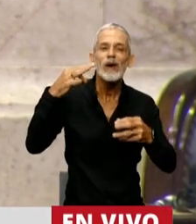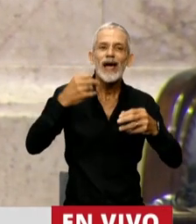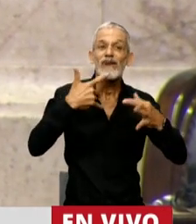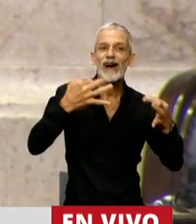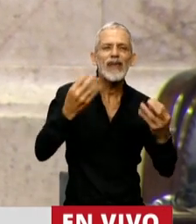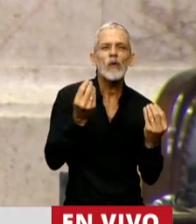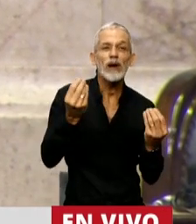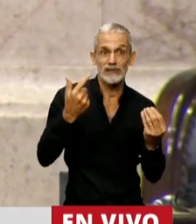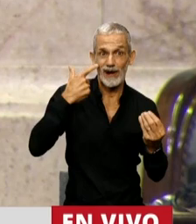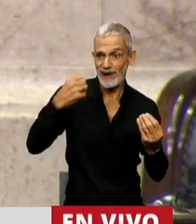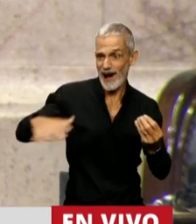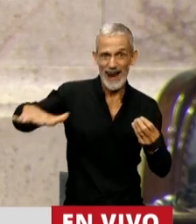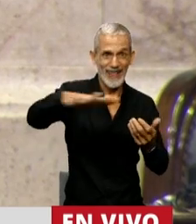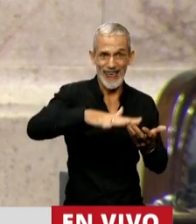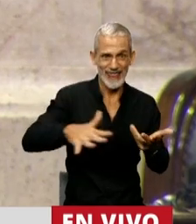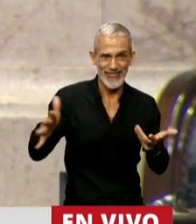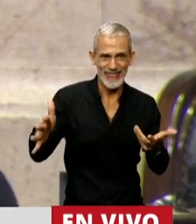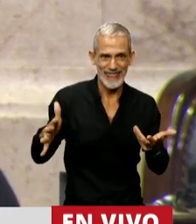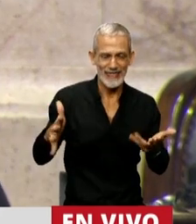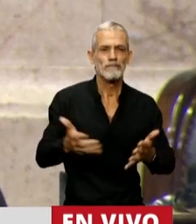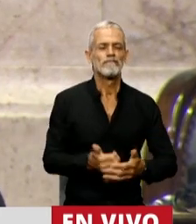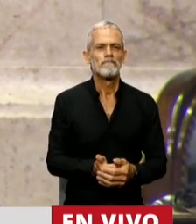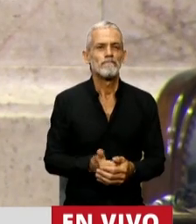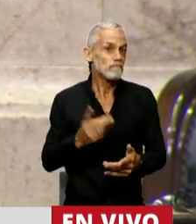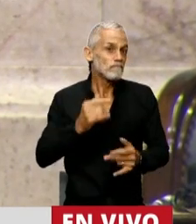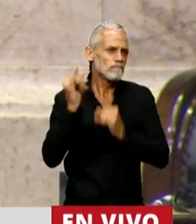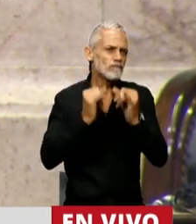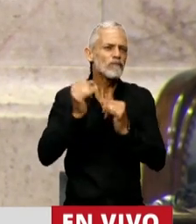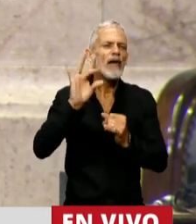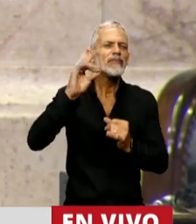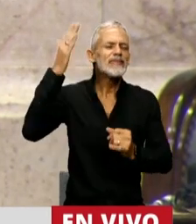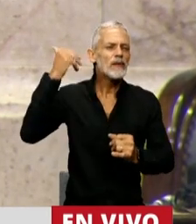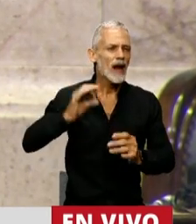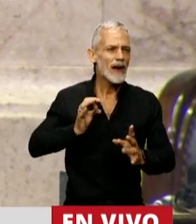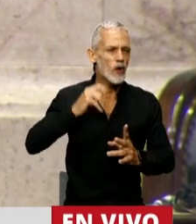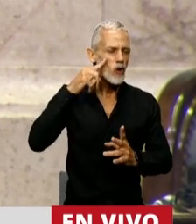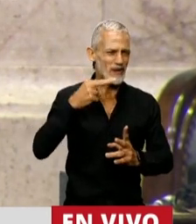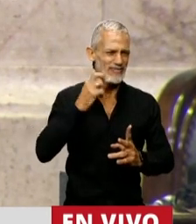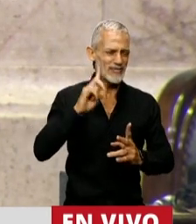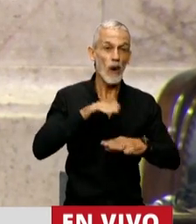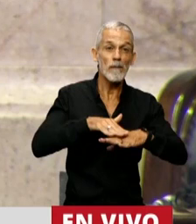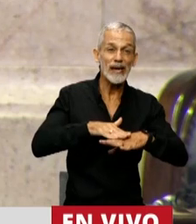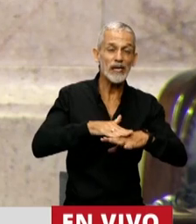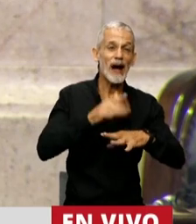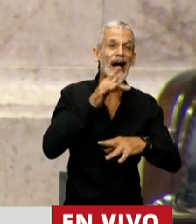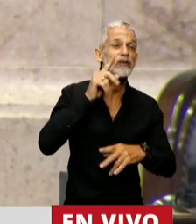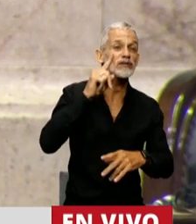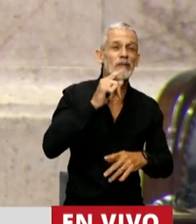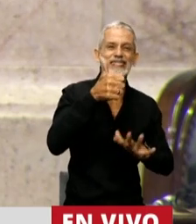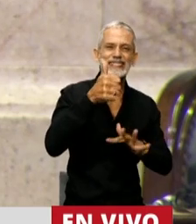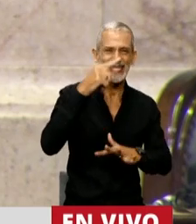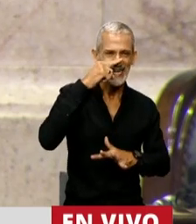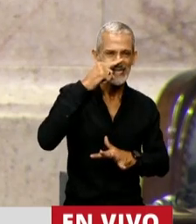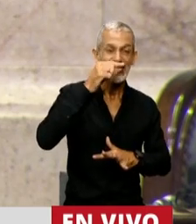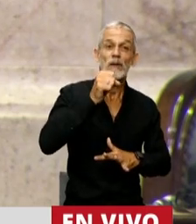realidad y si me permiten le voy a contar lo que pasaba en diciembre de 2019 la mínima era de 14 mil 67 pesos